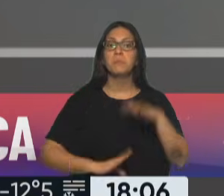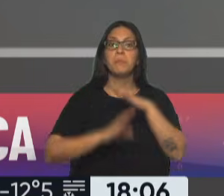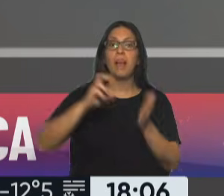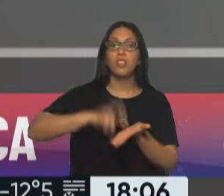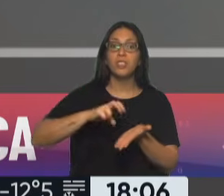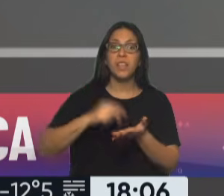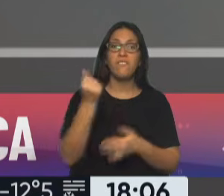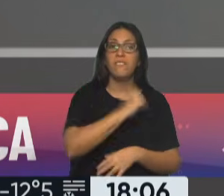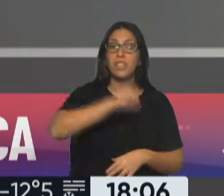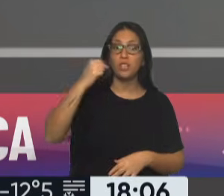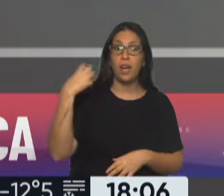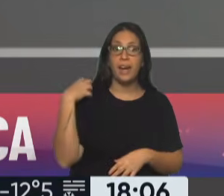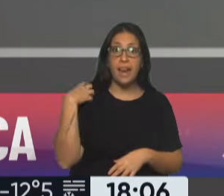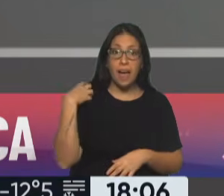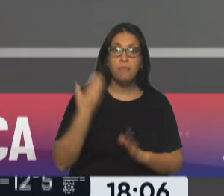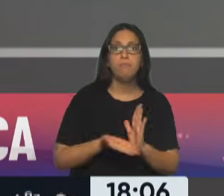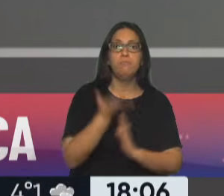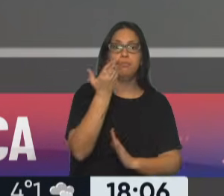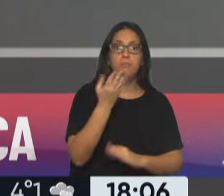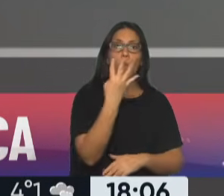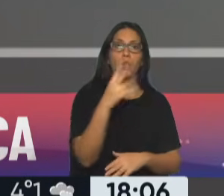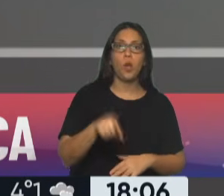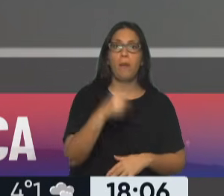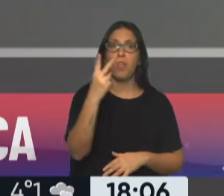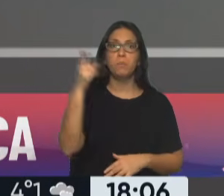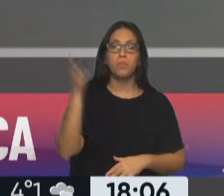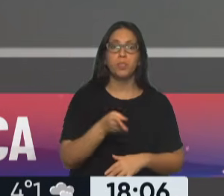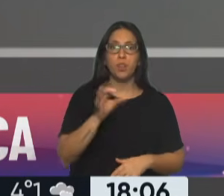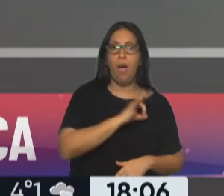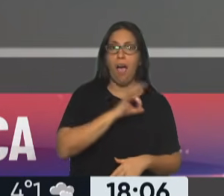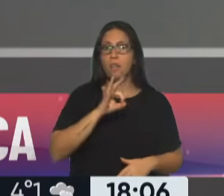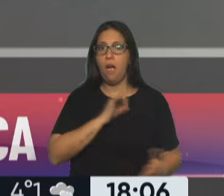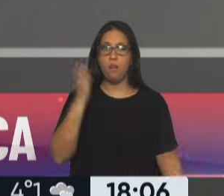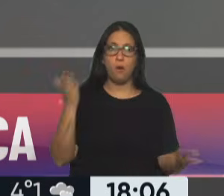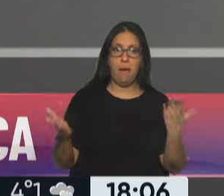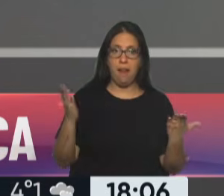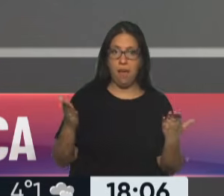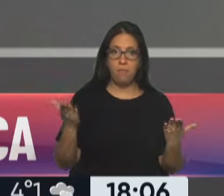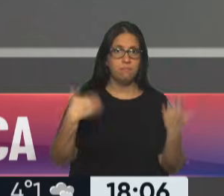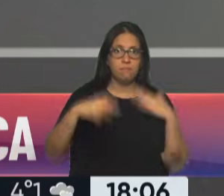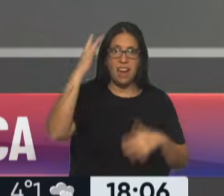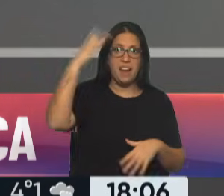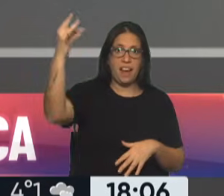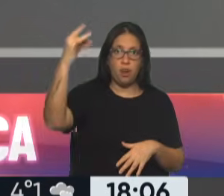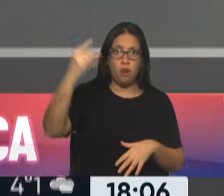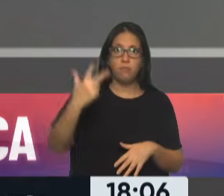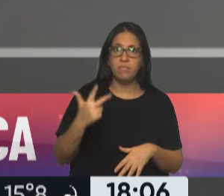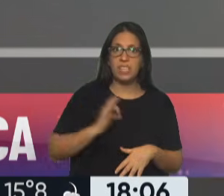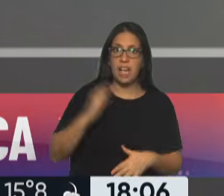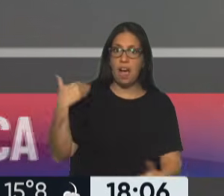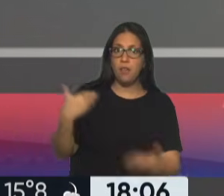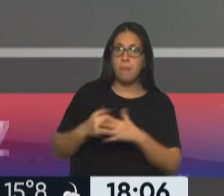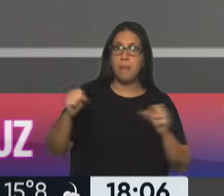Story here, headline inflation is up 4.2% on an annual basis. That's the highest we've seen in 3